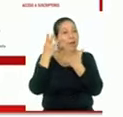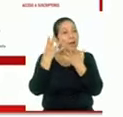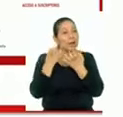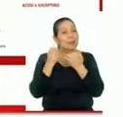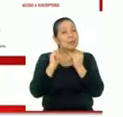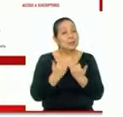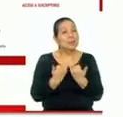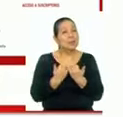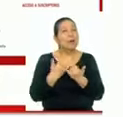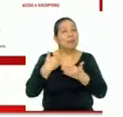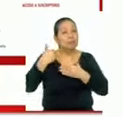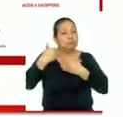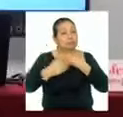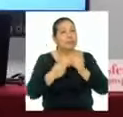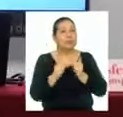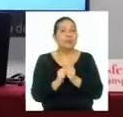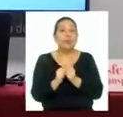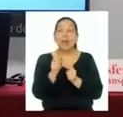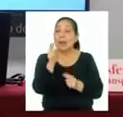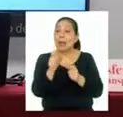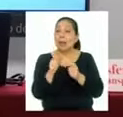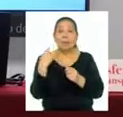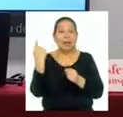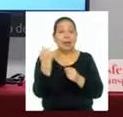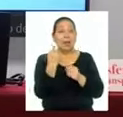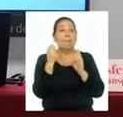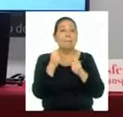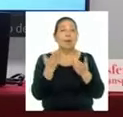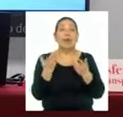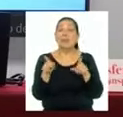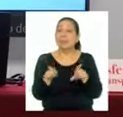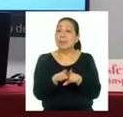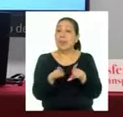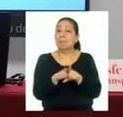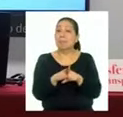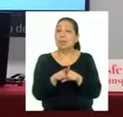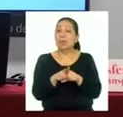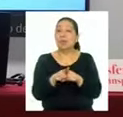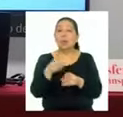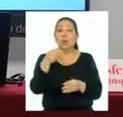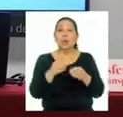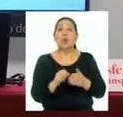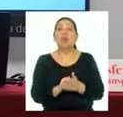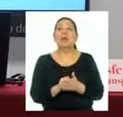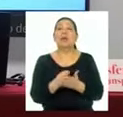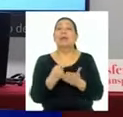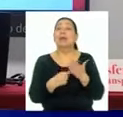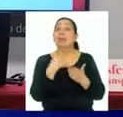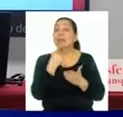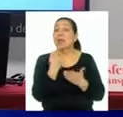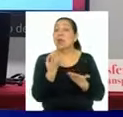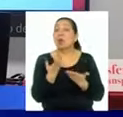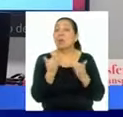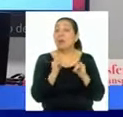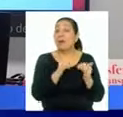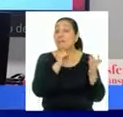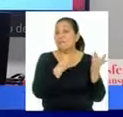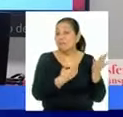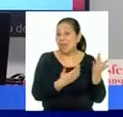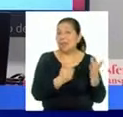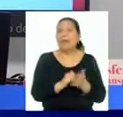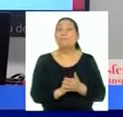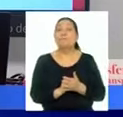que esa información contribuirá a la ciudadanía en general y, por supuesto, también al sistema de justicia. ¿Qué diríamos como pendientes para